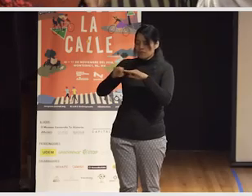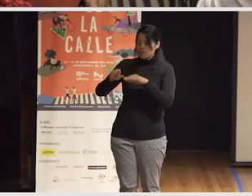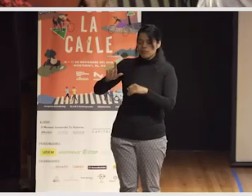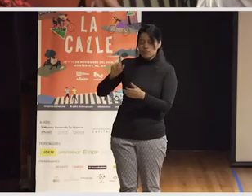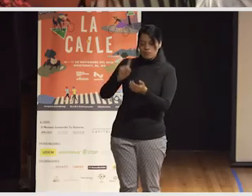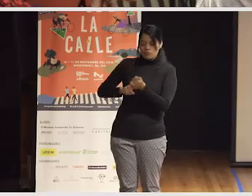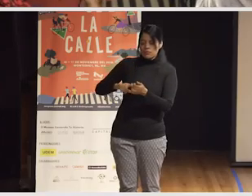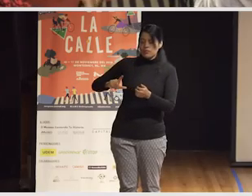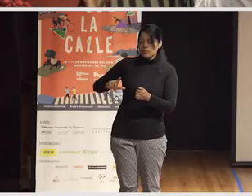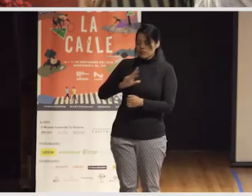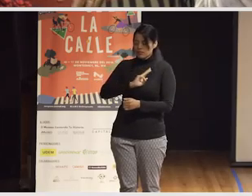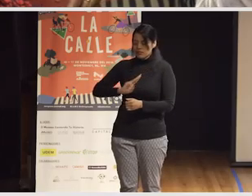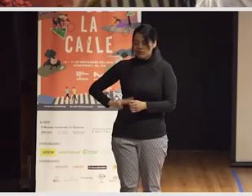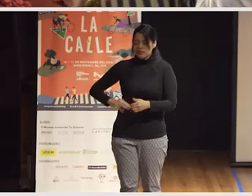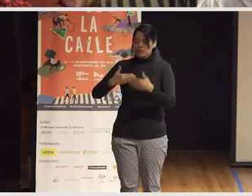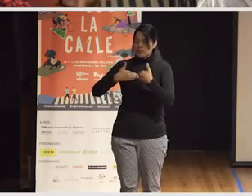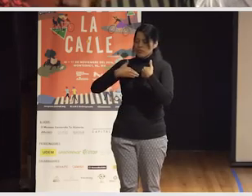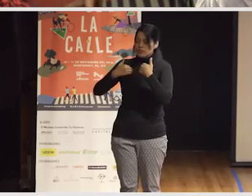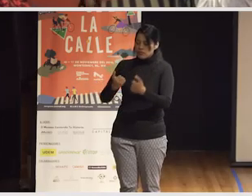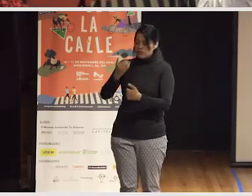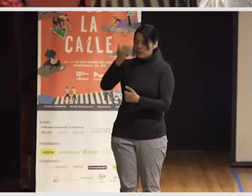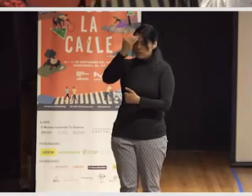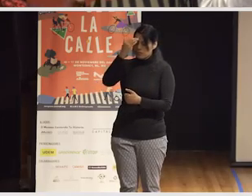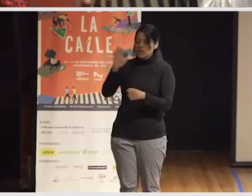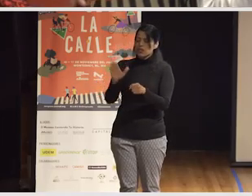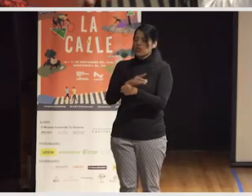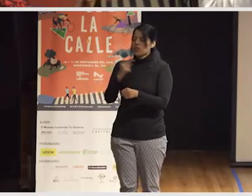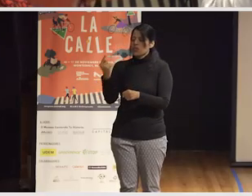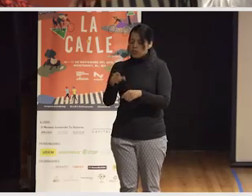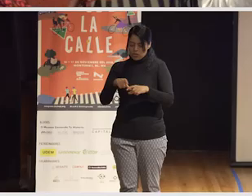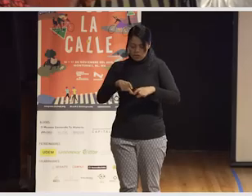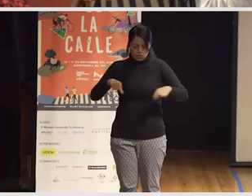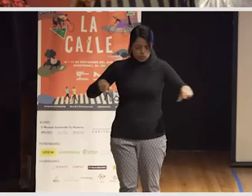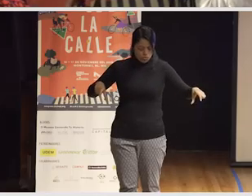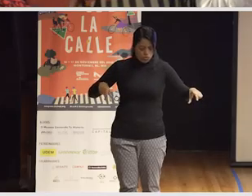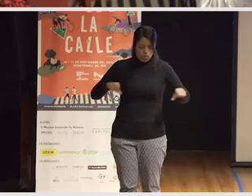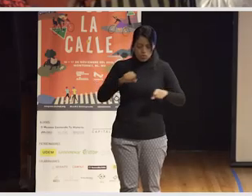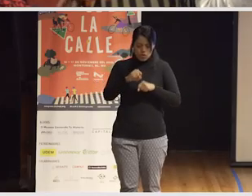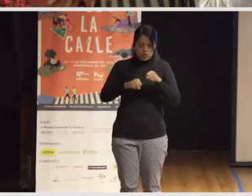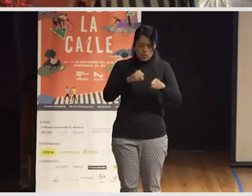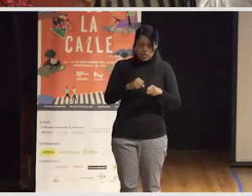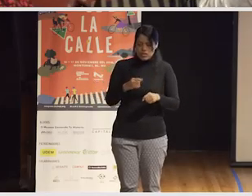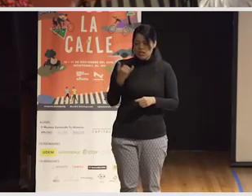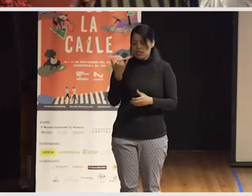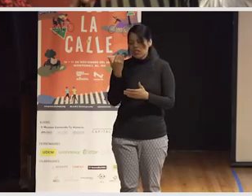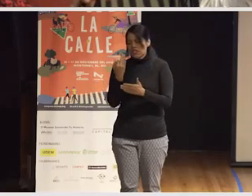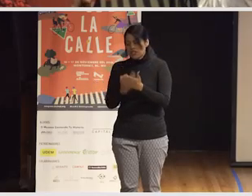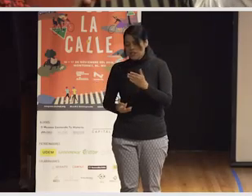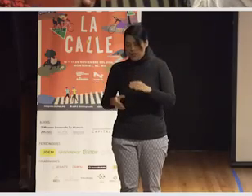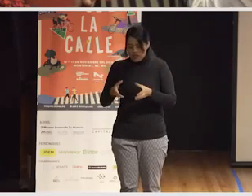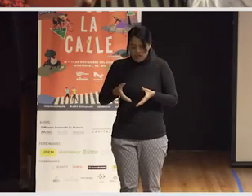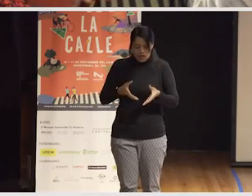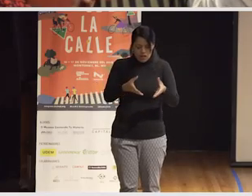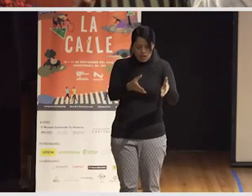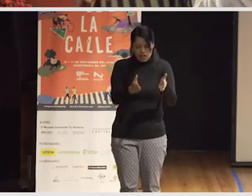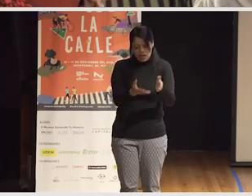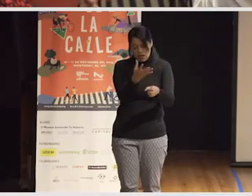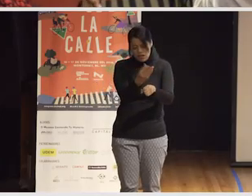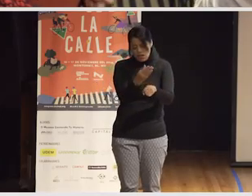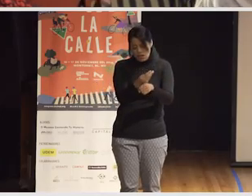municipio para que entiendan de que oye por qué estás haciendo ciclovías y todavía hace falta bachear toda la ciudad o sea ese tipo de